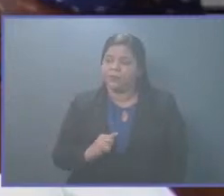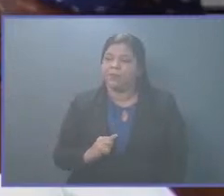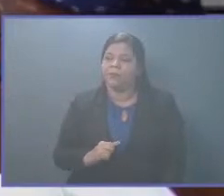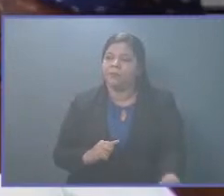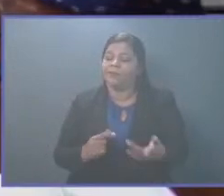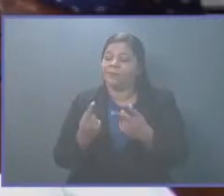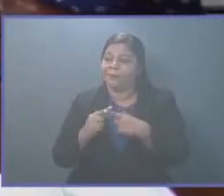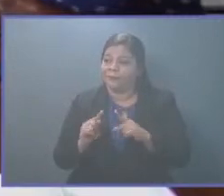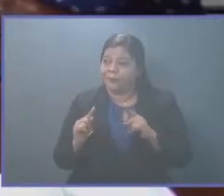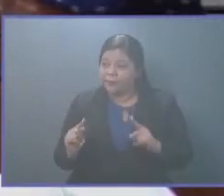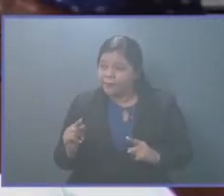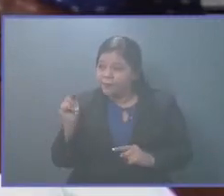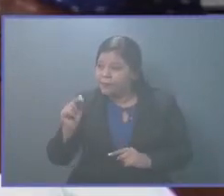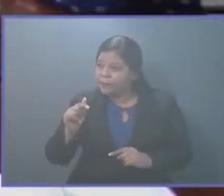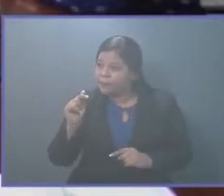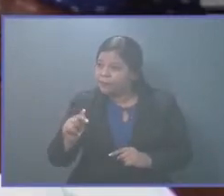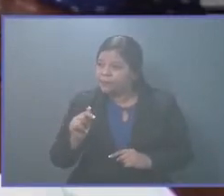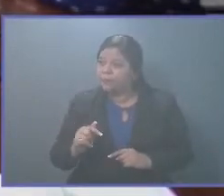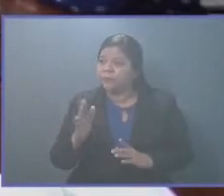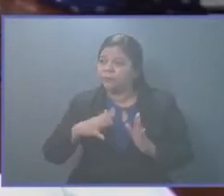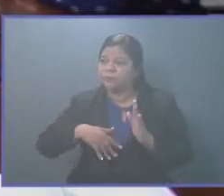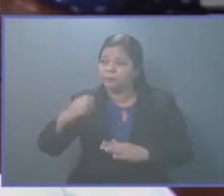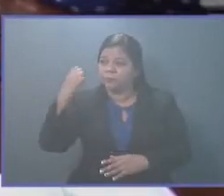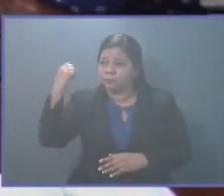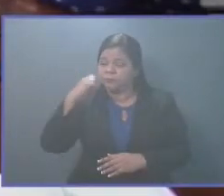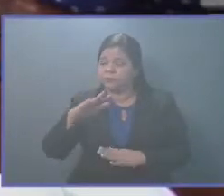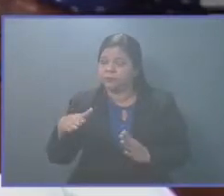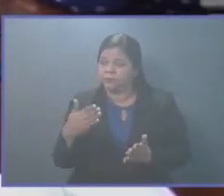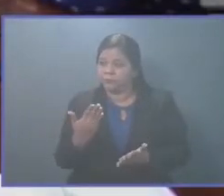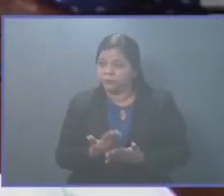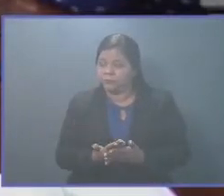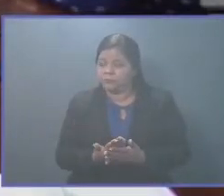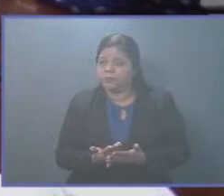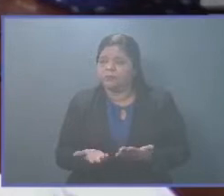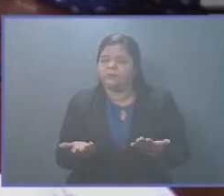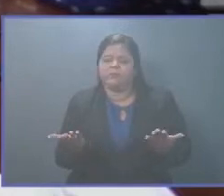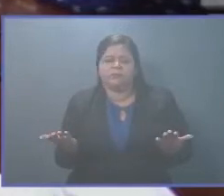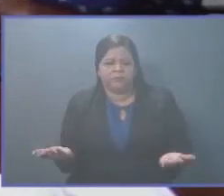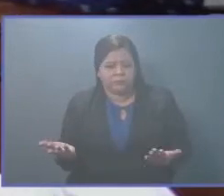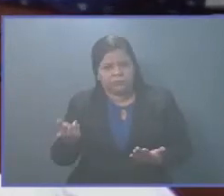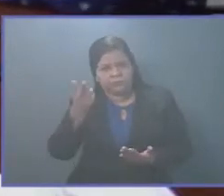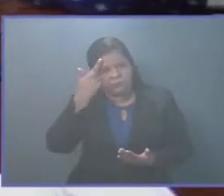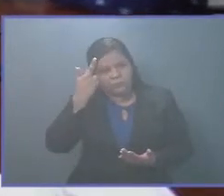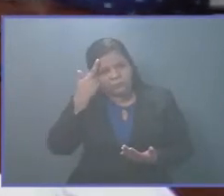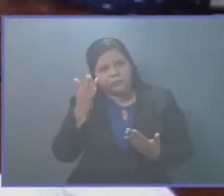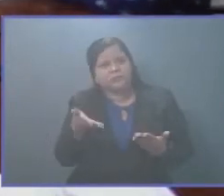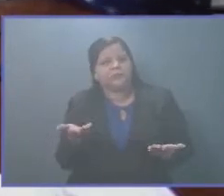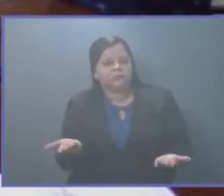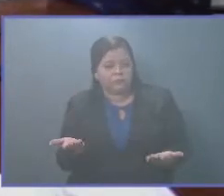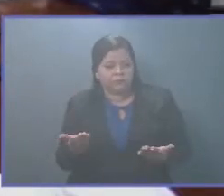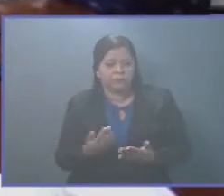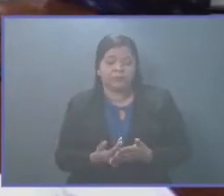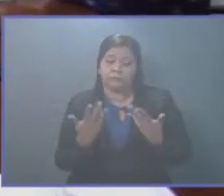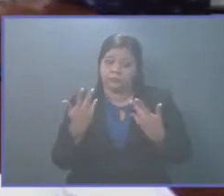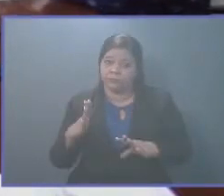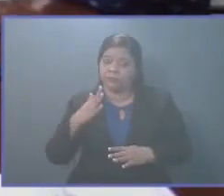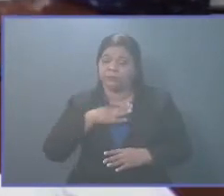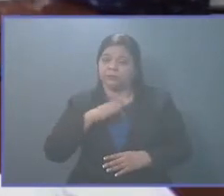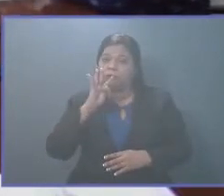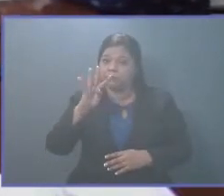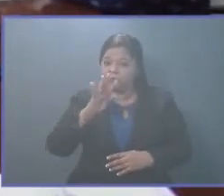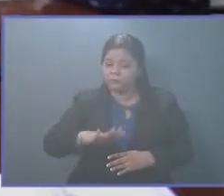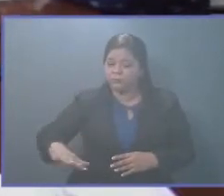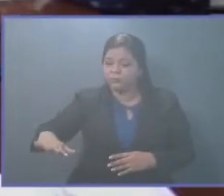Estado. Estos son los principales. ¿Por qué razón? Porque hay 4 campos de